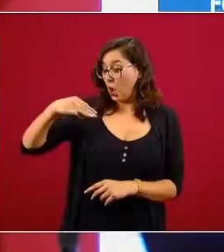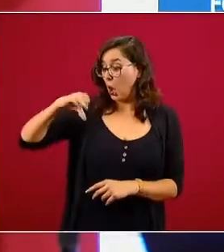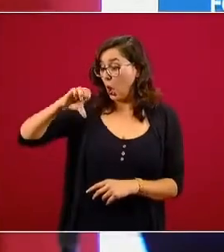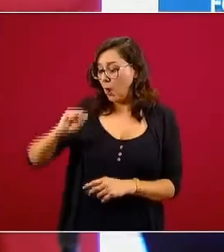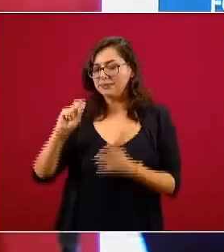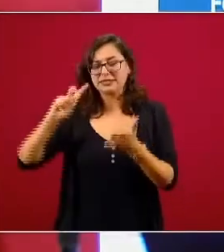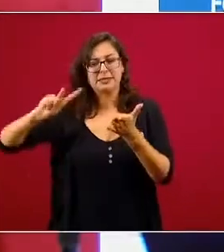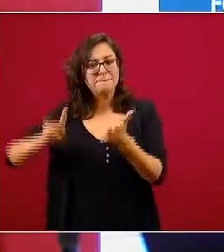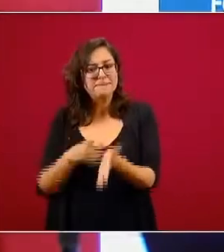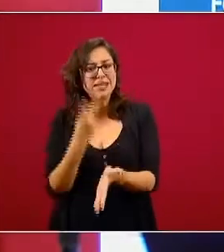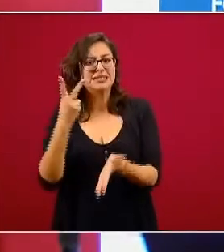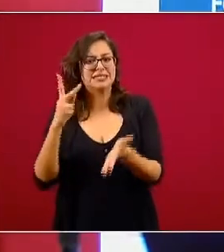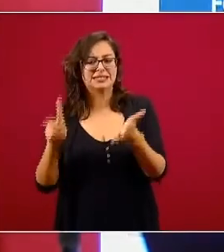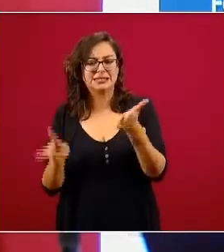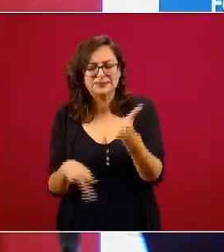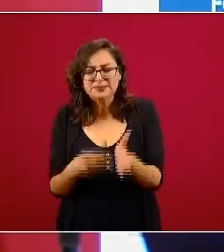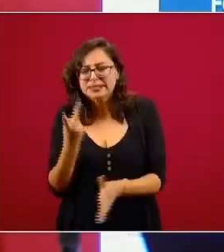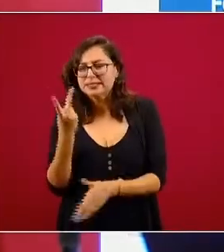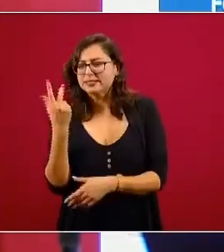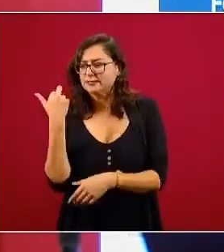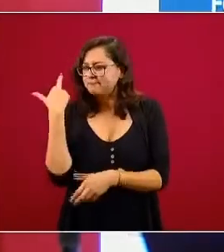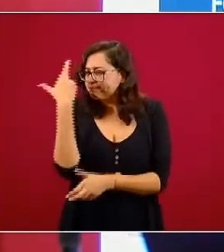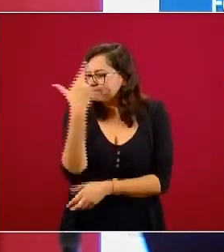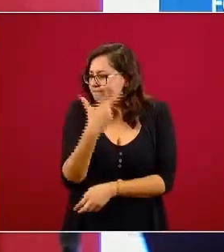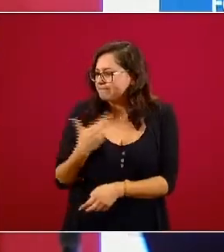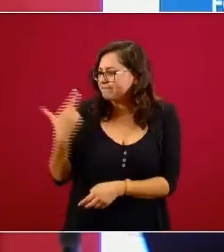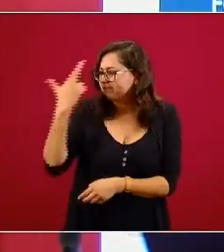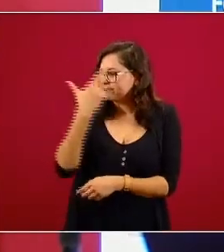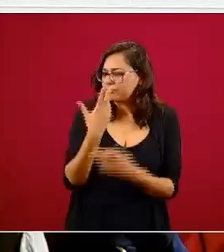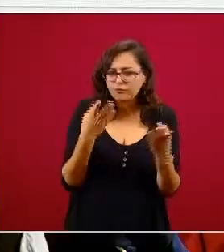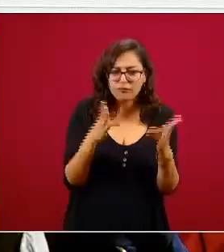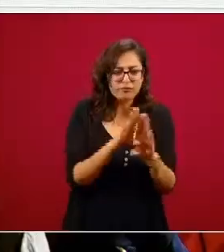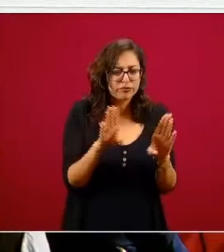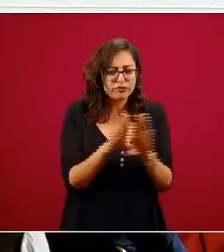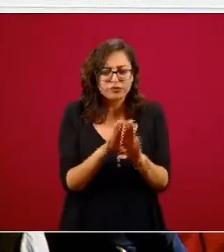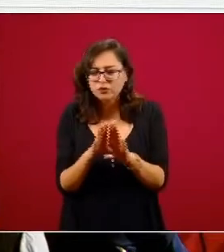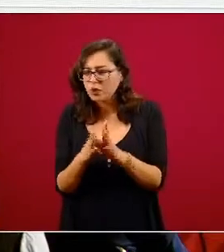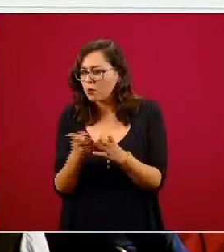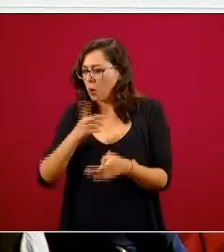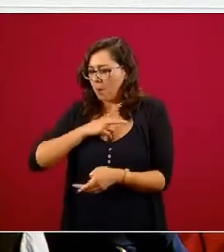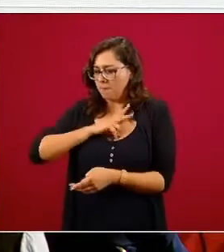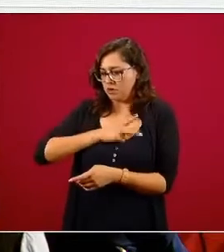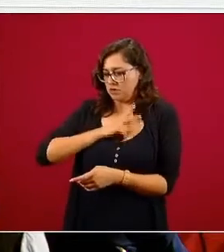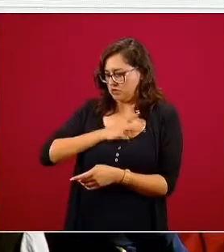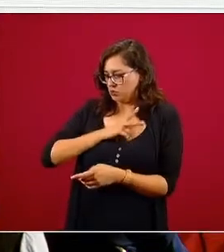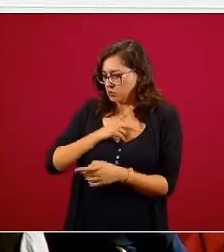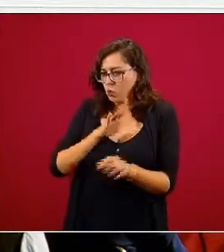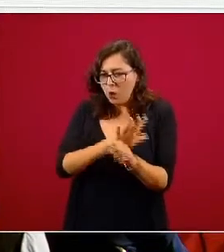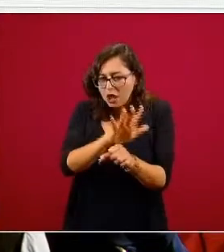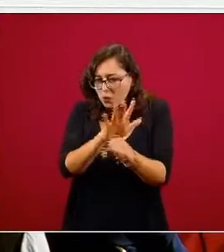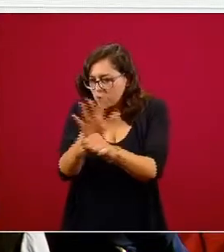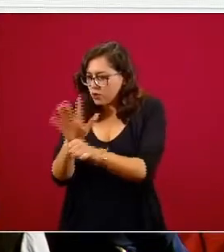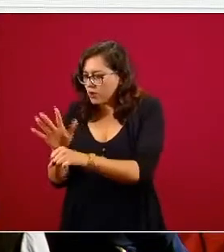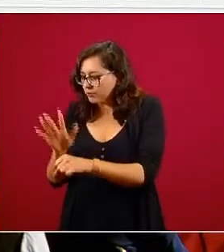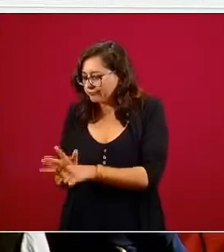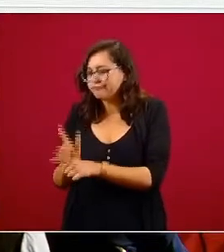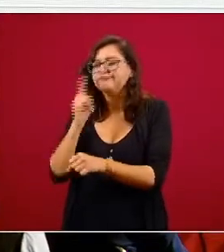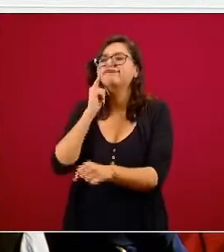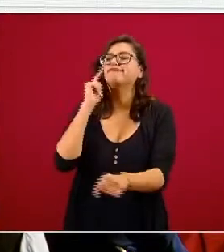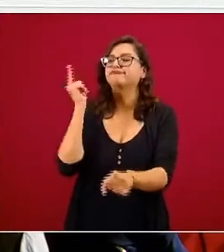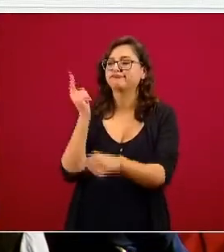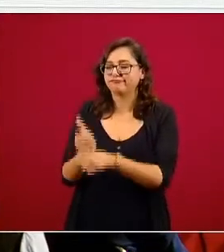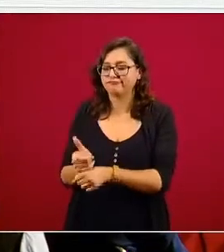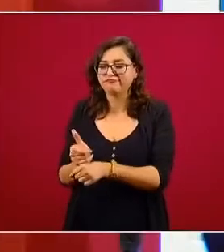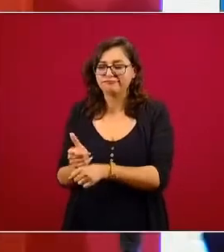técnicas y determina cuál es la composición recomendada de la vacuna de influenza. Terminando esa